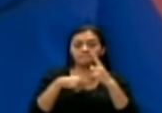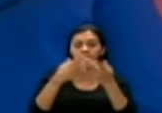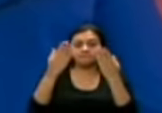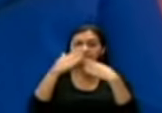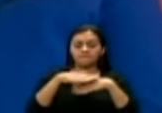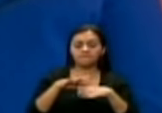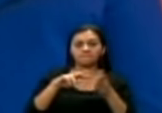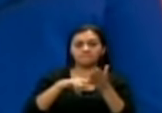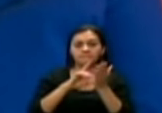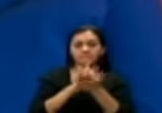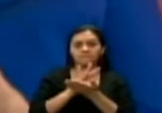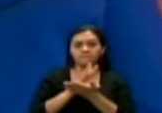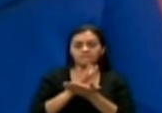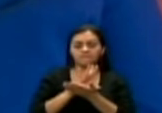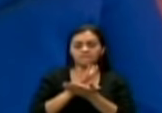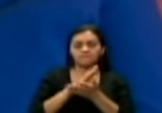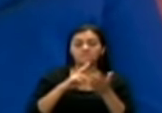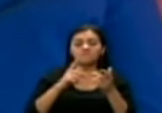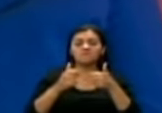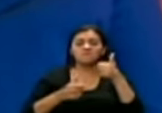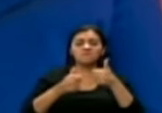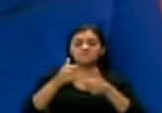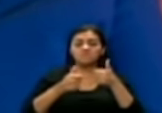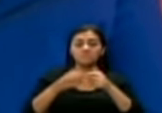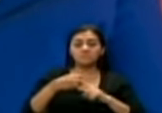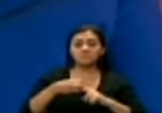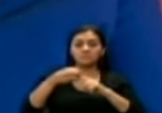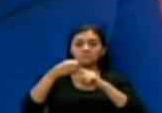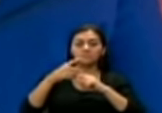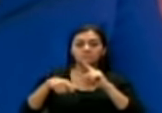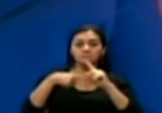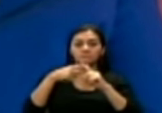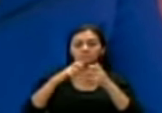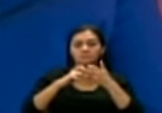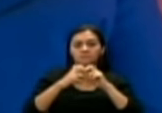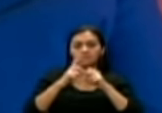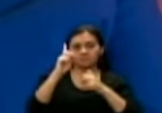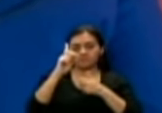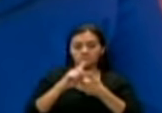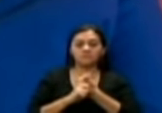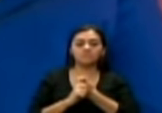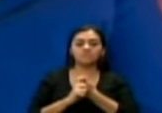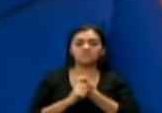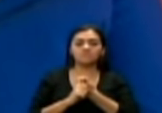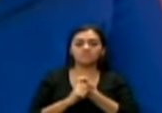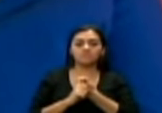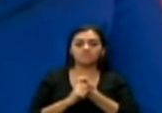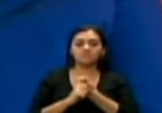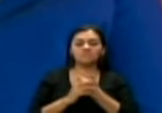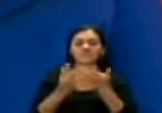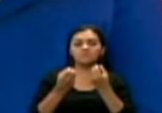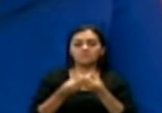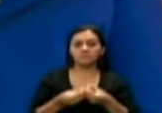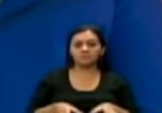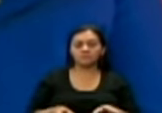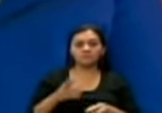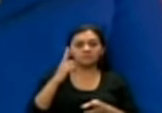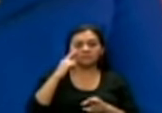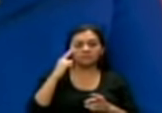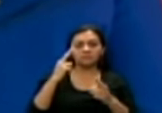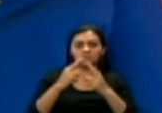golpes. ¿Cuáles pueden ser de las principales características? En primero, deslegitimar, no